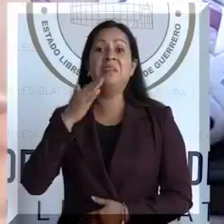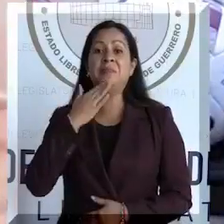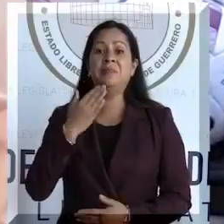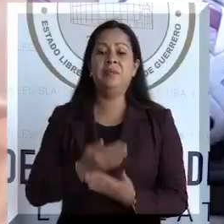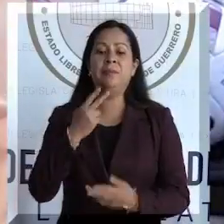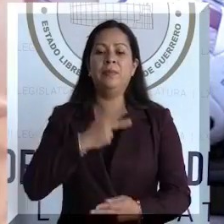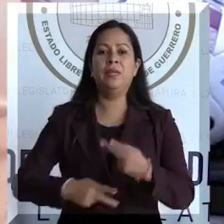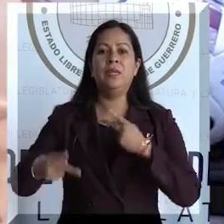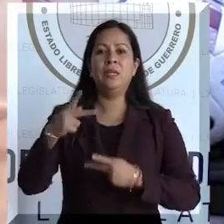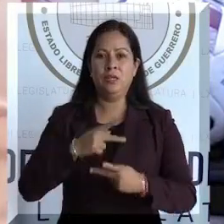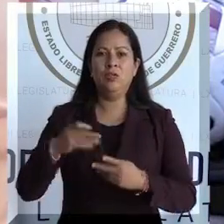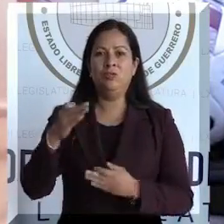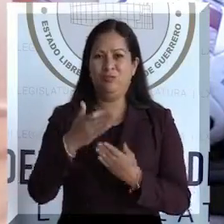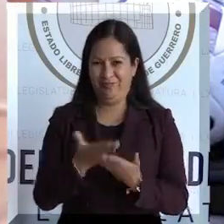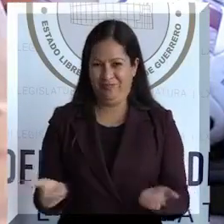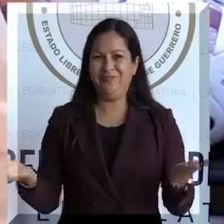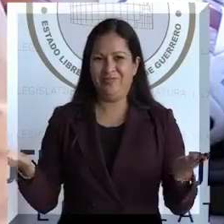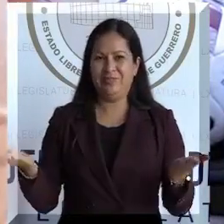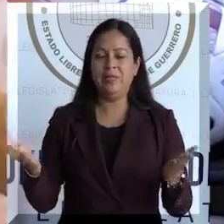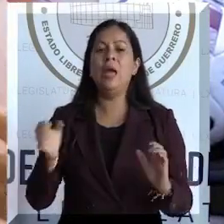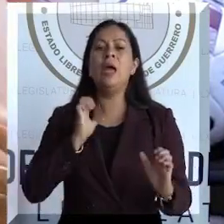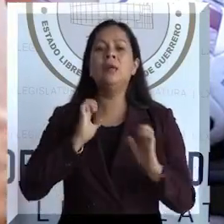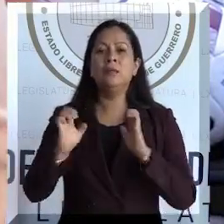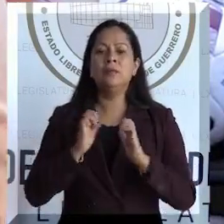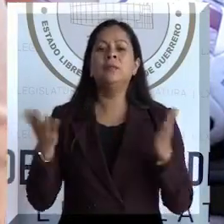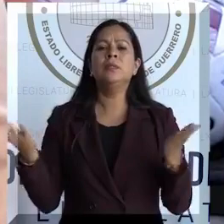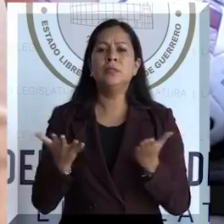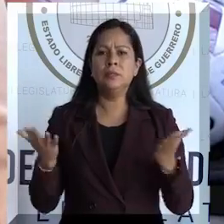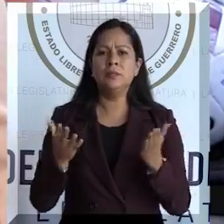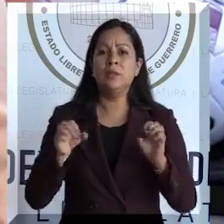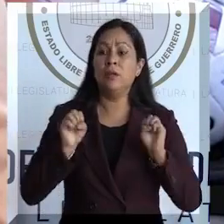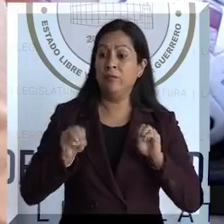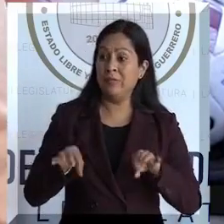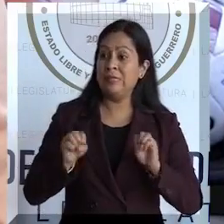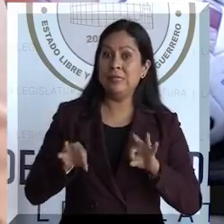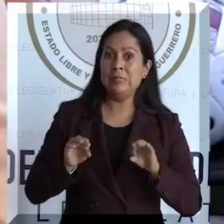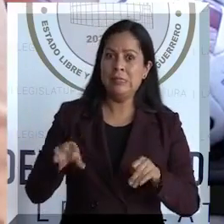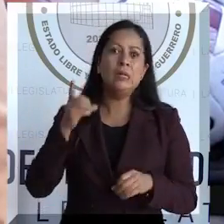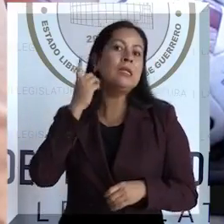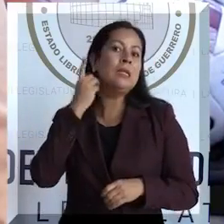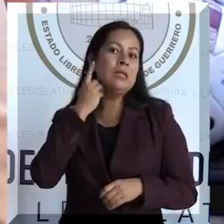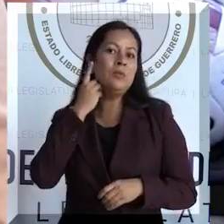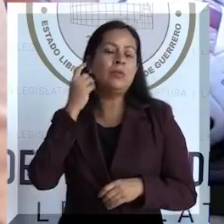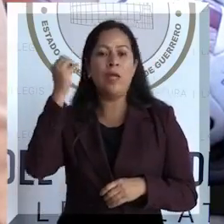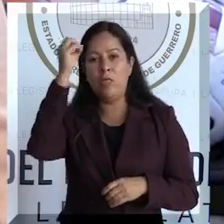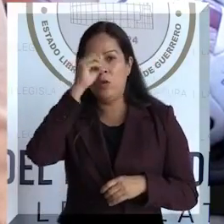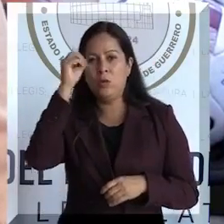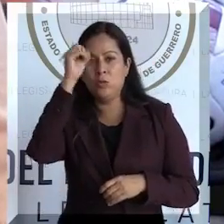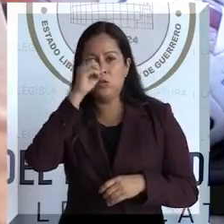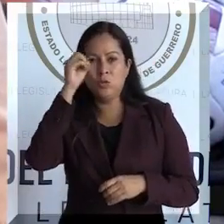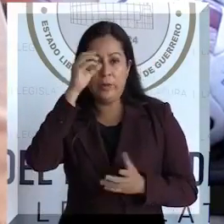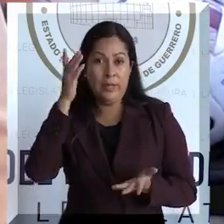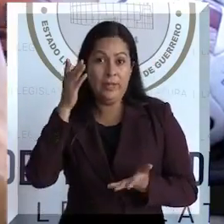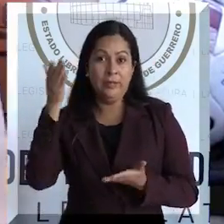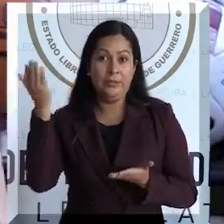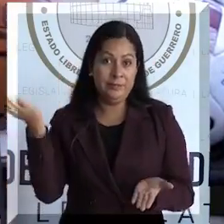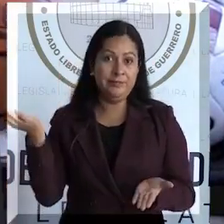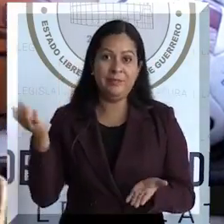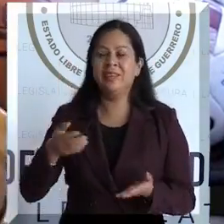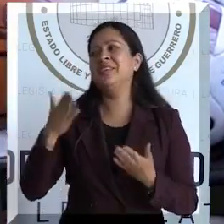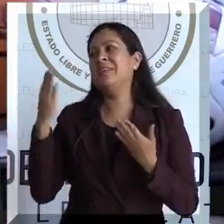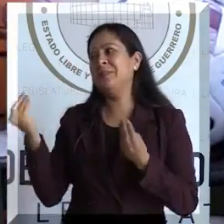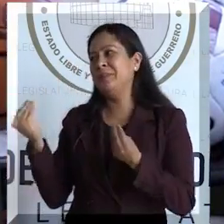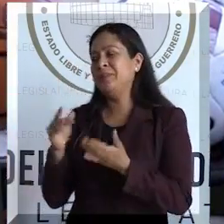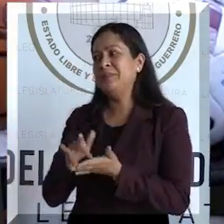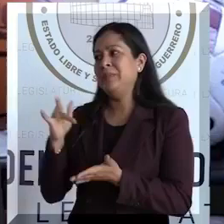Hola, ¿qué tal? Bienvenidas y bienvenidos sean todos ustedes a esta entrevista que estamos realizando desde la oficina del diputado Osvaldo Ríos Manrique, a quien por